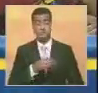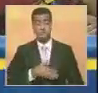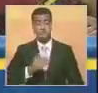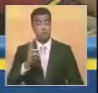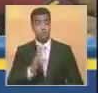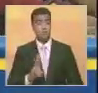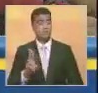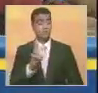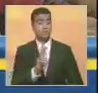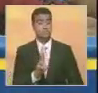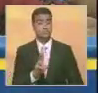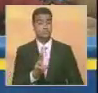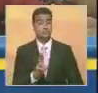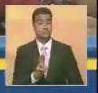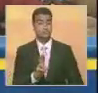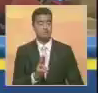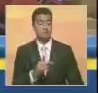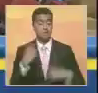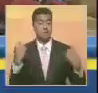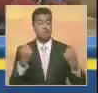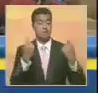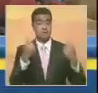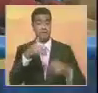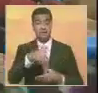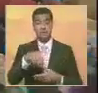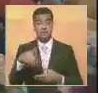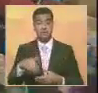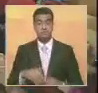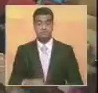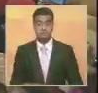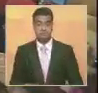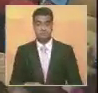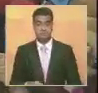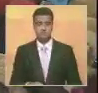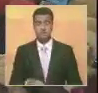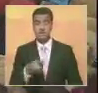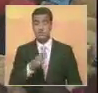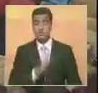usar eso en piezas de propaganda electoral. Eso es lo que está prohibido.